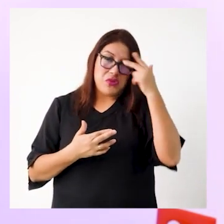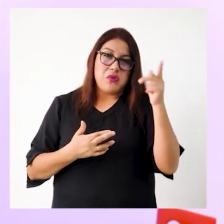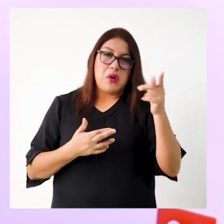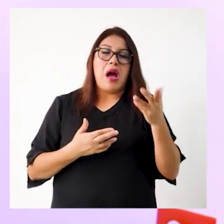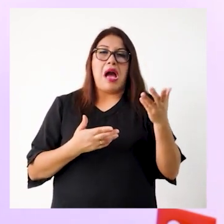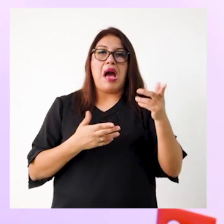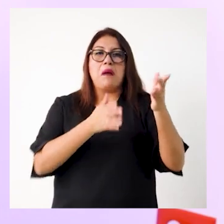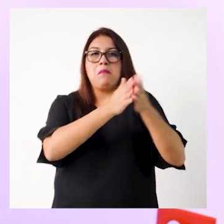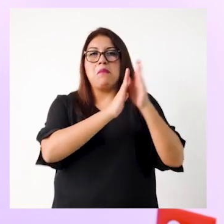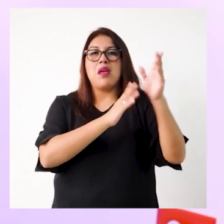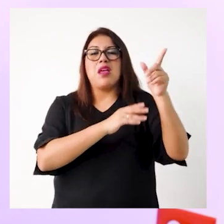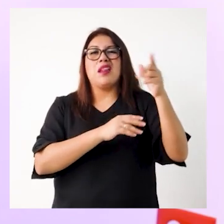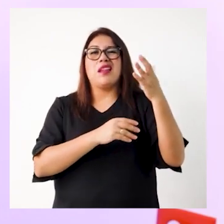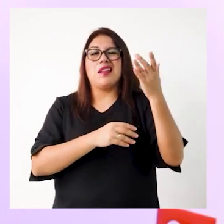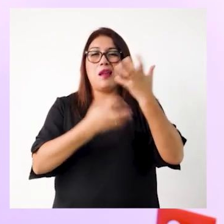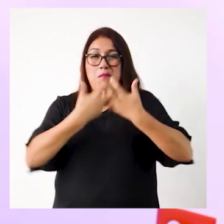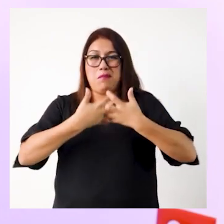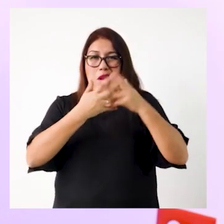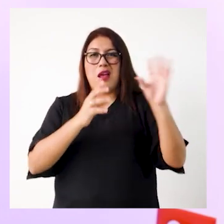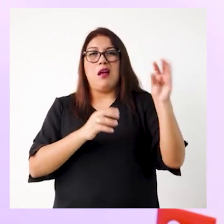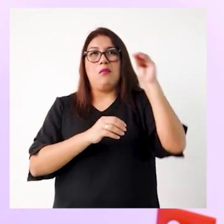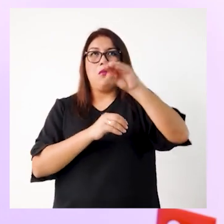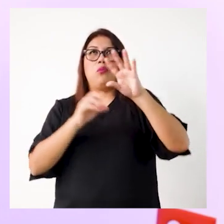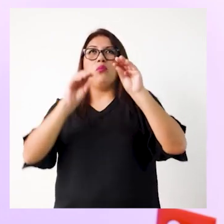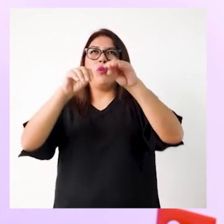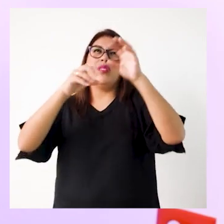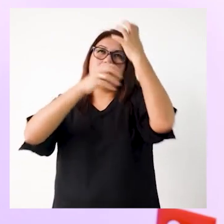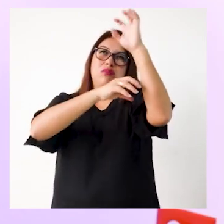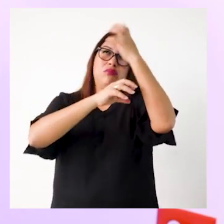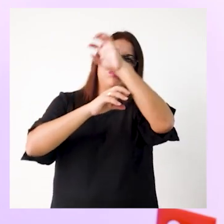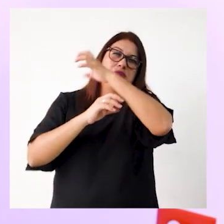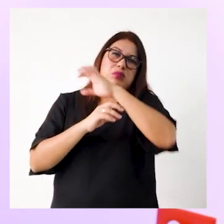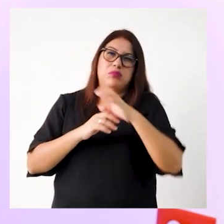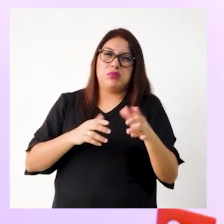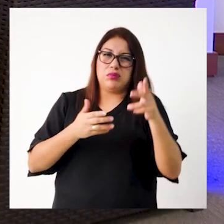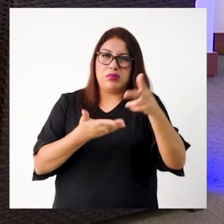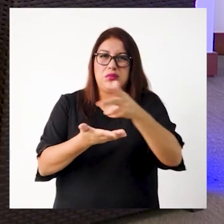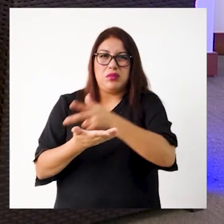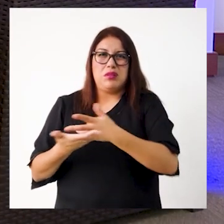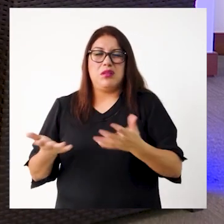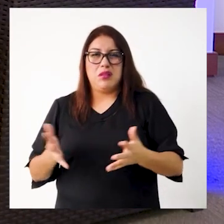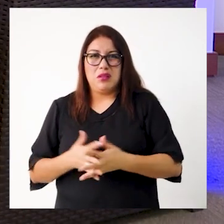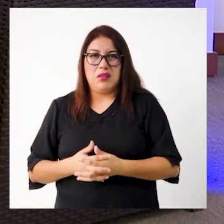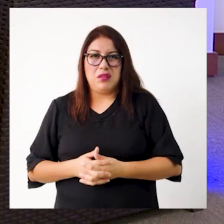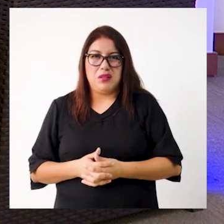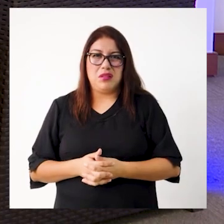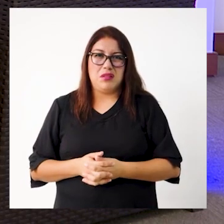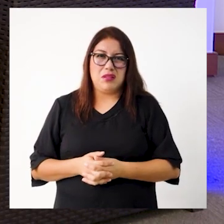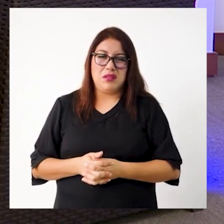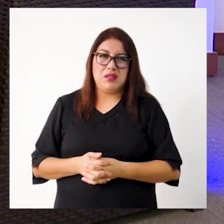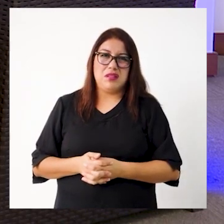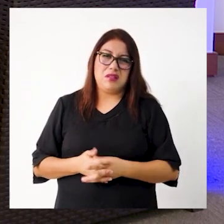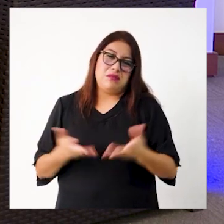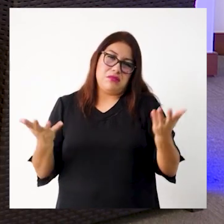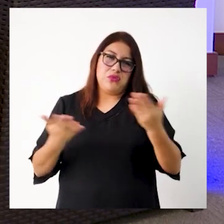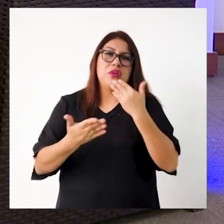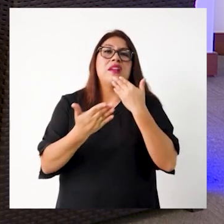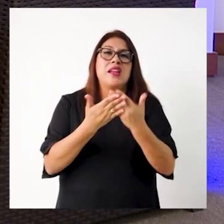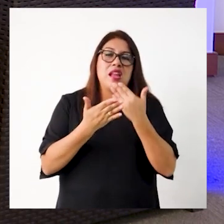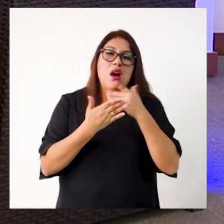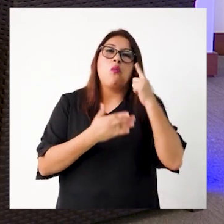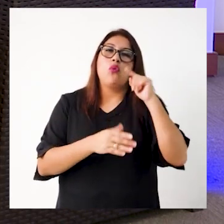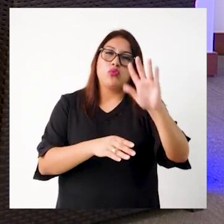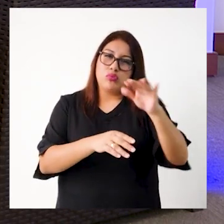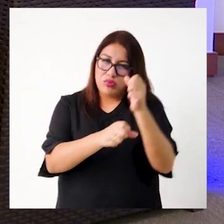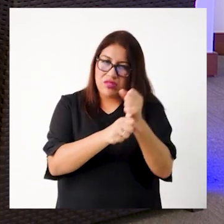puesto cámaras en relación a estos estacionamientos con discapacidad y habían acercado la caseta de vigilancia. Es decir, pero gracias, reclamo, gracias porque